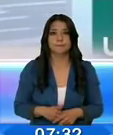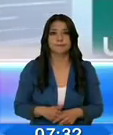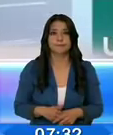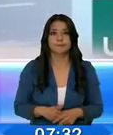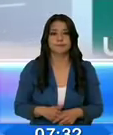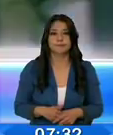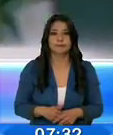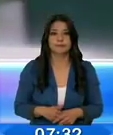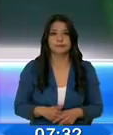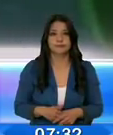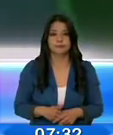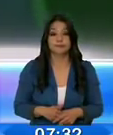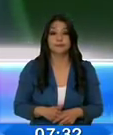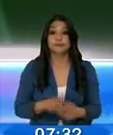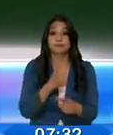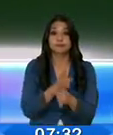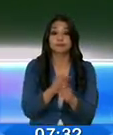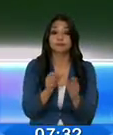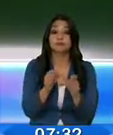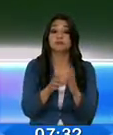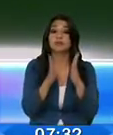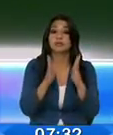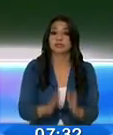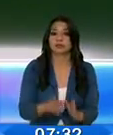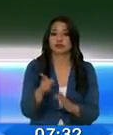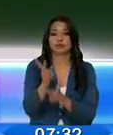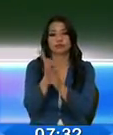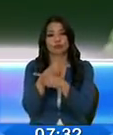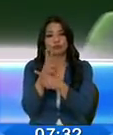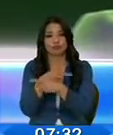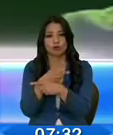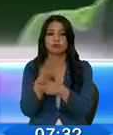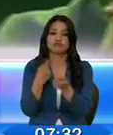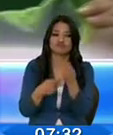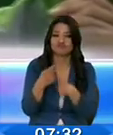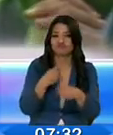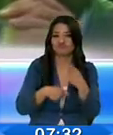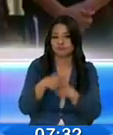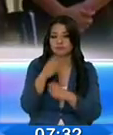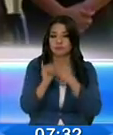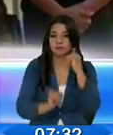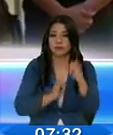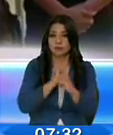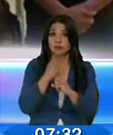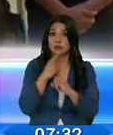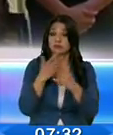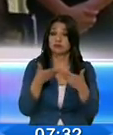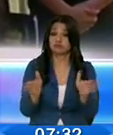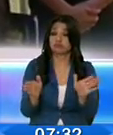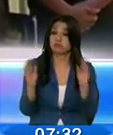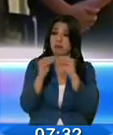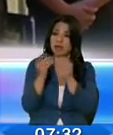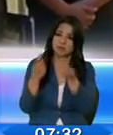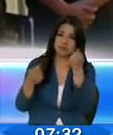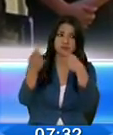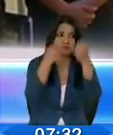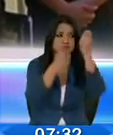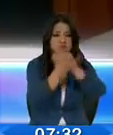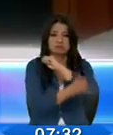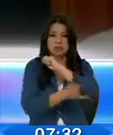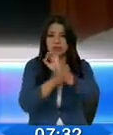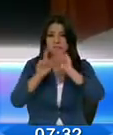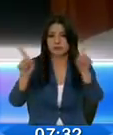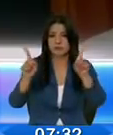dólares. Por tanto, el ministro de la Producción, Comercio Exterior y Pesca, Iván Ontaneda, mencionó la apertura de más mercados para este